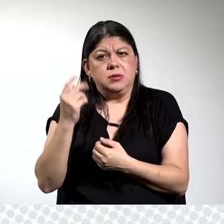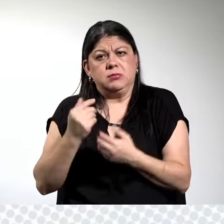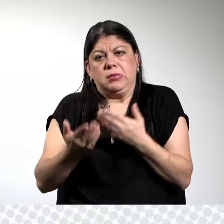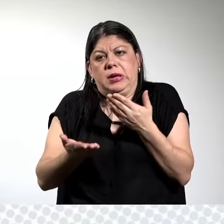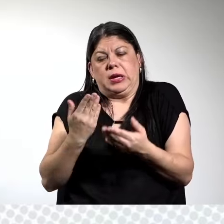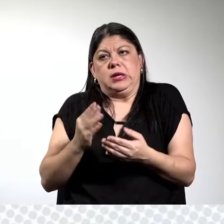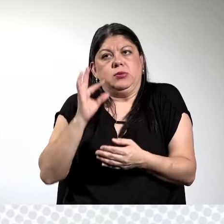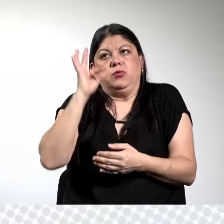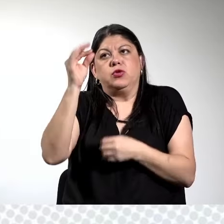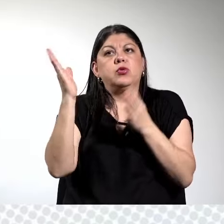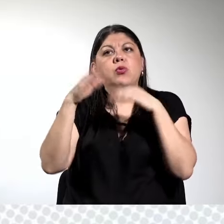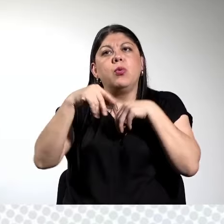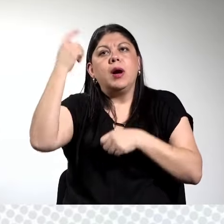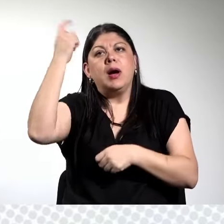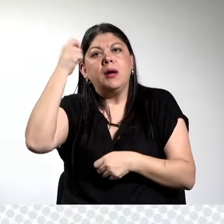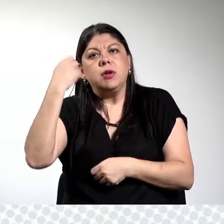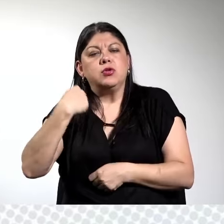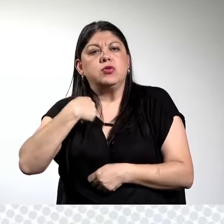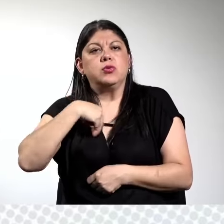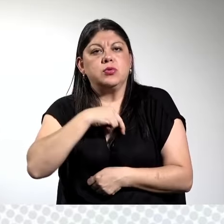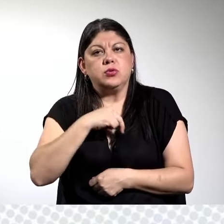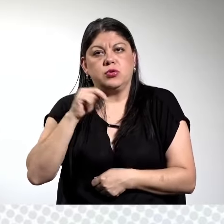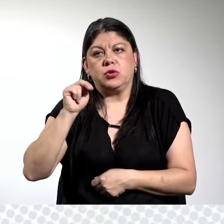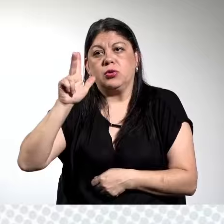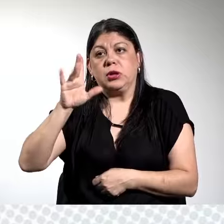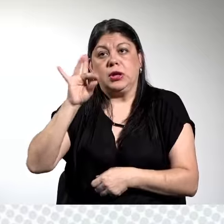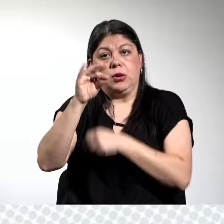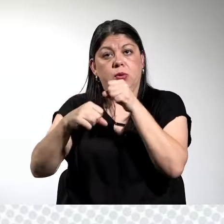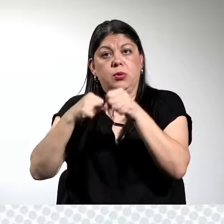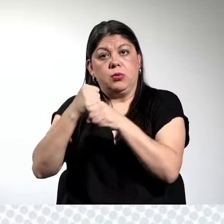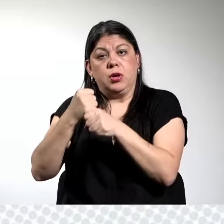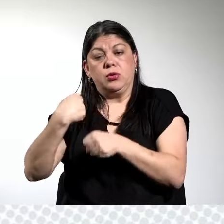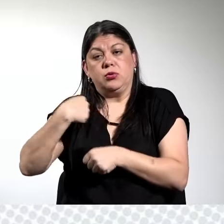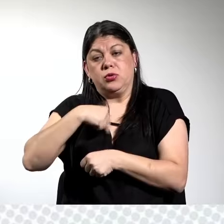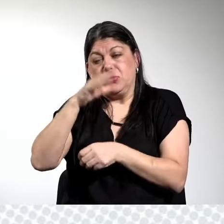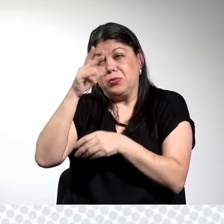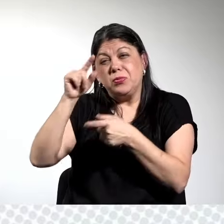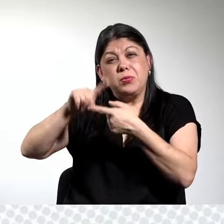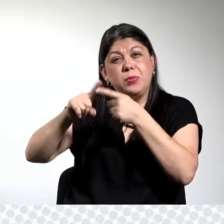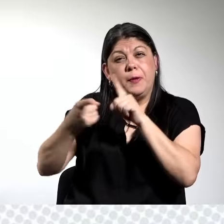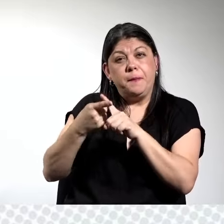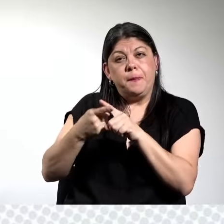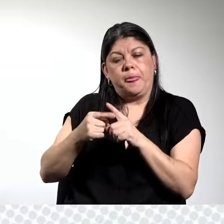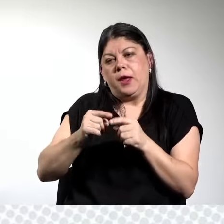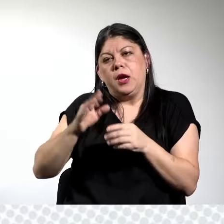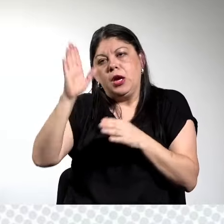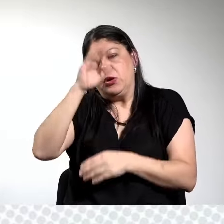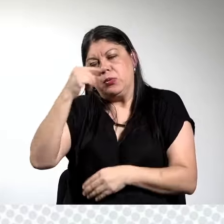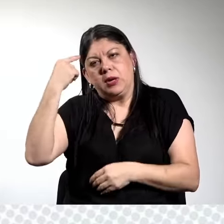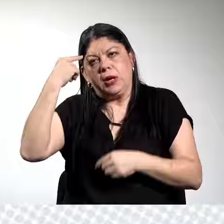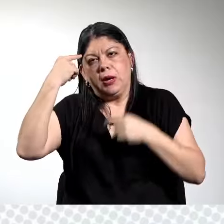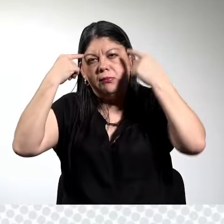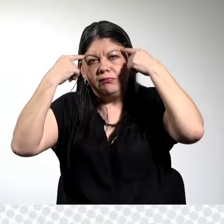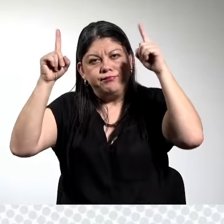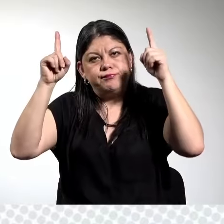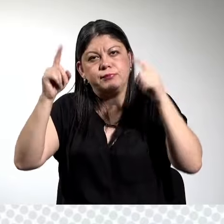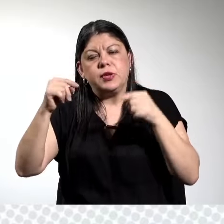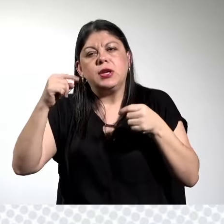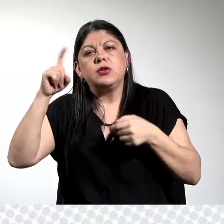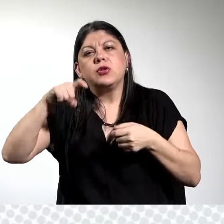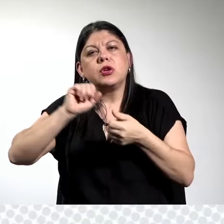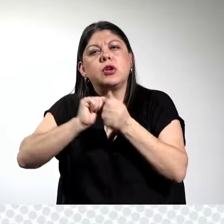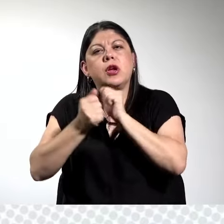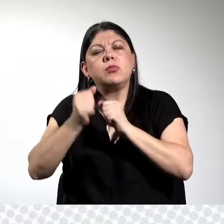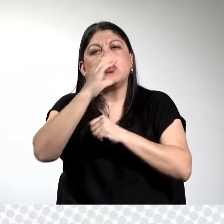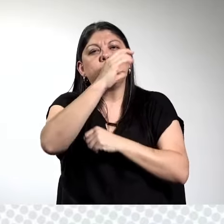que no va a haber pensión, ¿verdad? Nosotros, yo tengo 38 años, eso vacilamos con mis amigos, ¿verdad? En la de menos y nunca la vamos a tener. Creemos que eso se tiene que cambiar. Y esa Costa